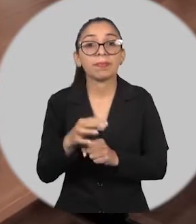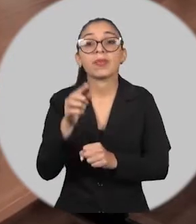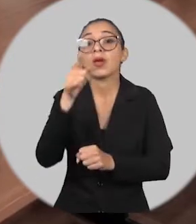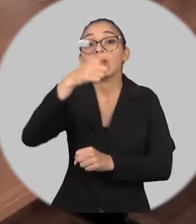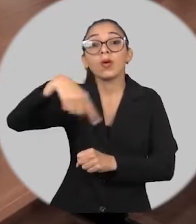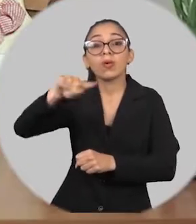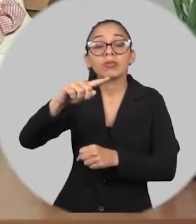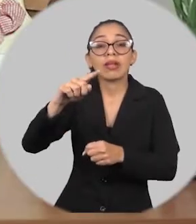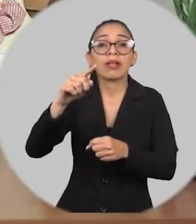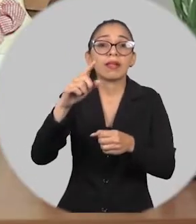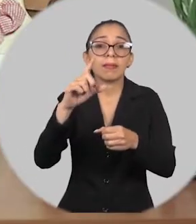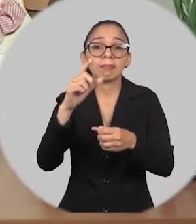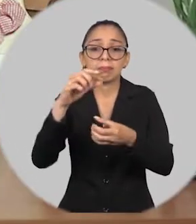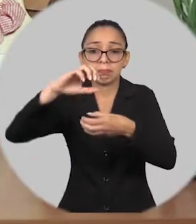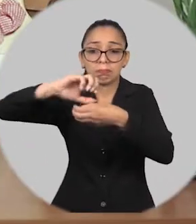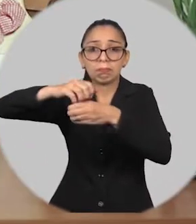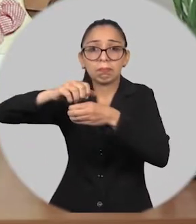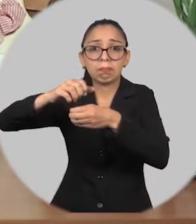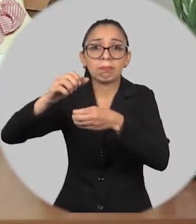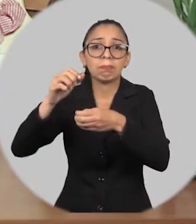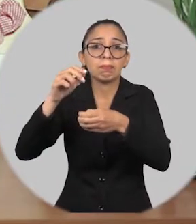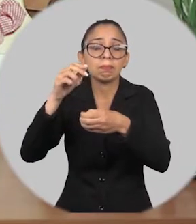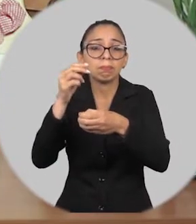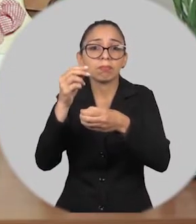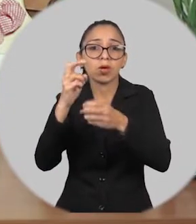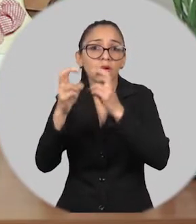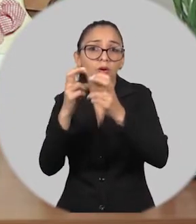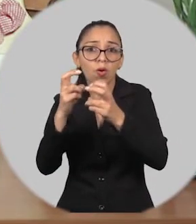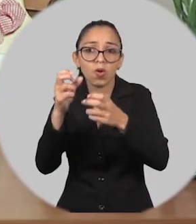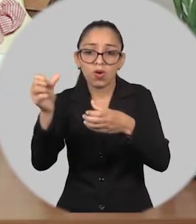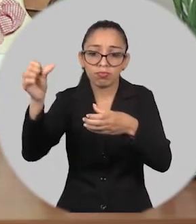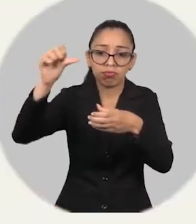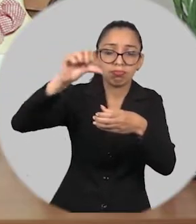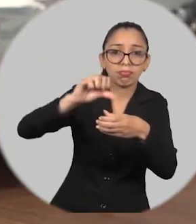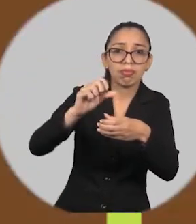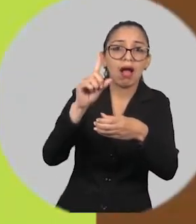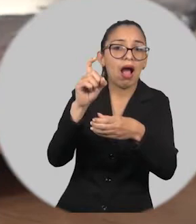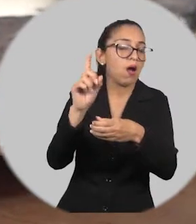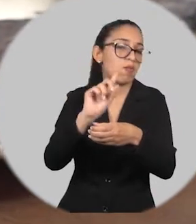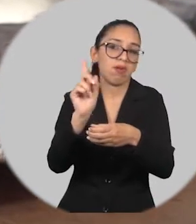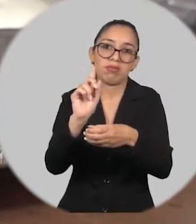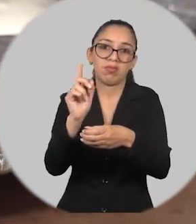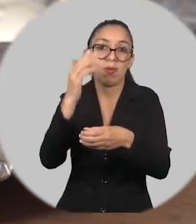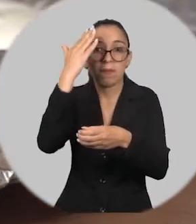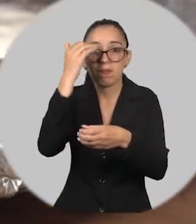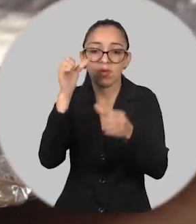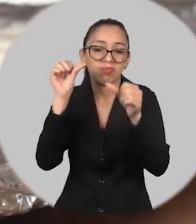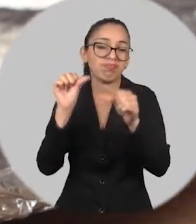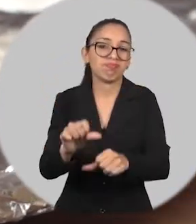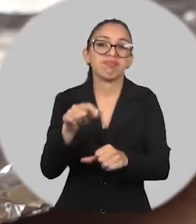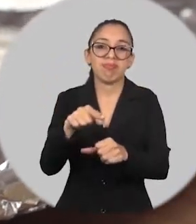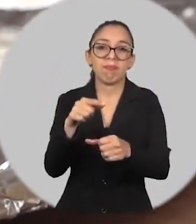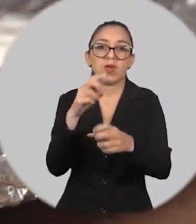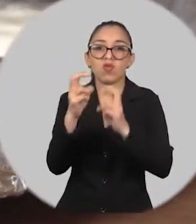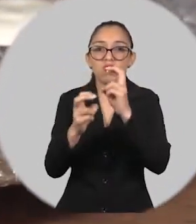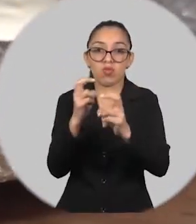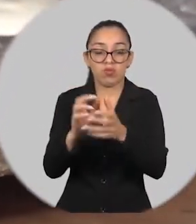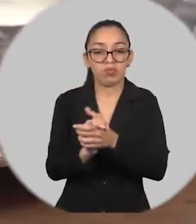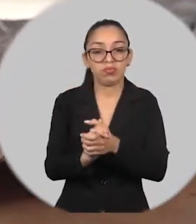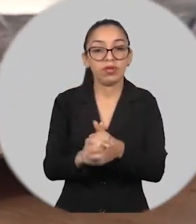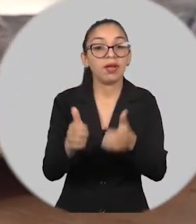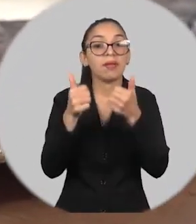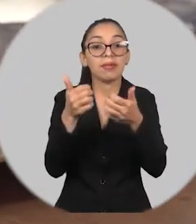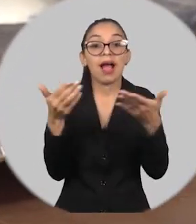pongan agua dentro del recipiente porque descompone la pintura. Siempre usen sus diluyentes. ¿Y ahí qué hago? Cargo en todo